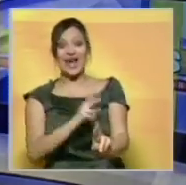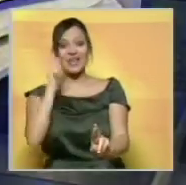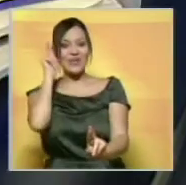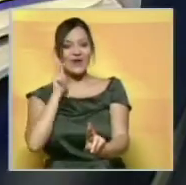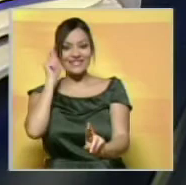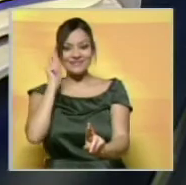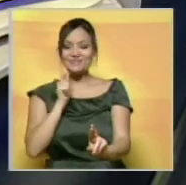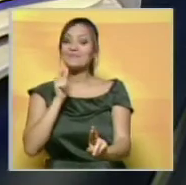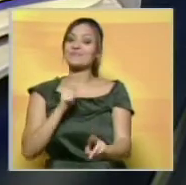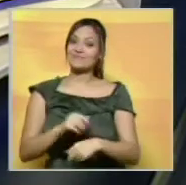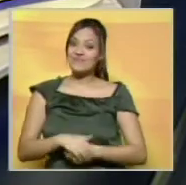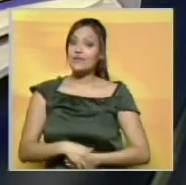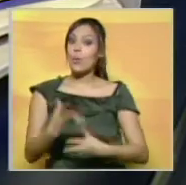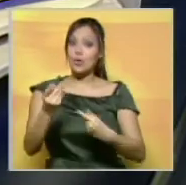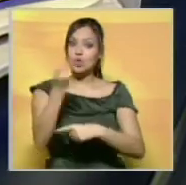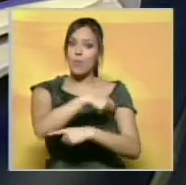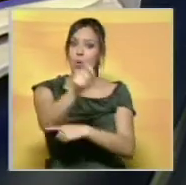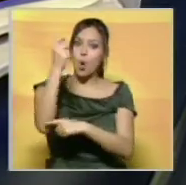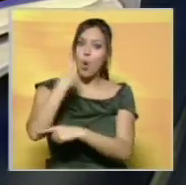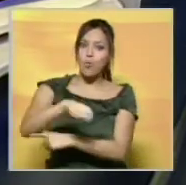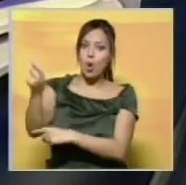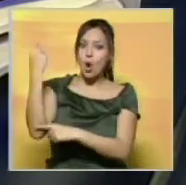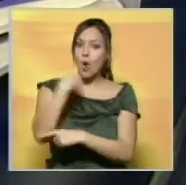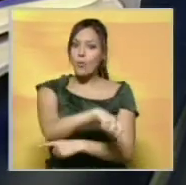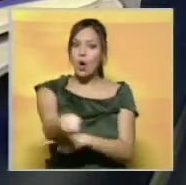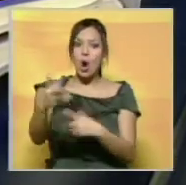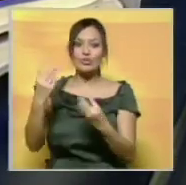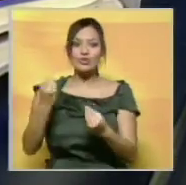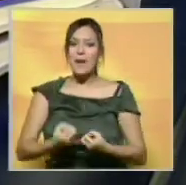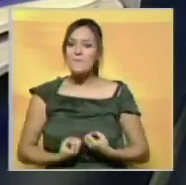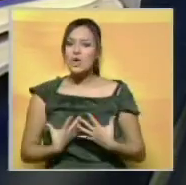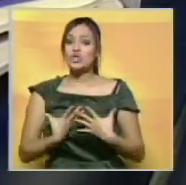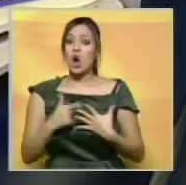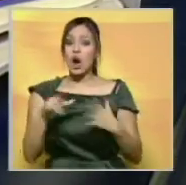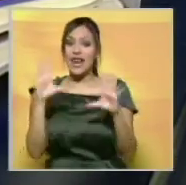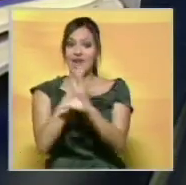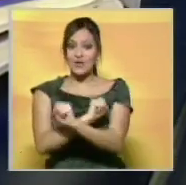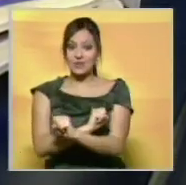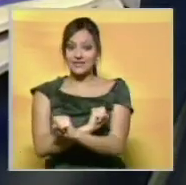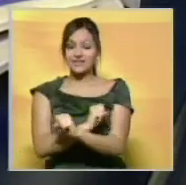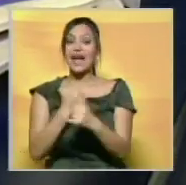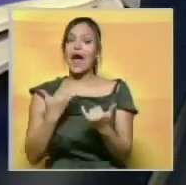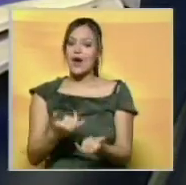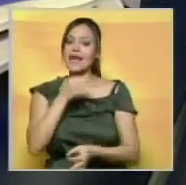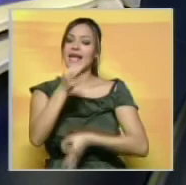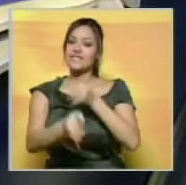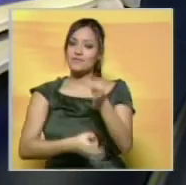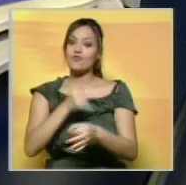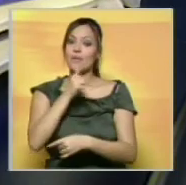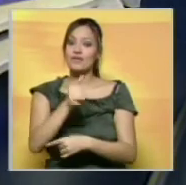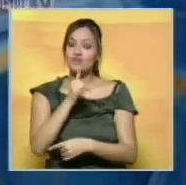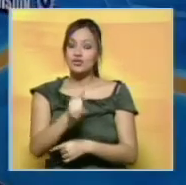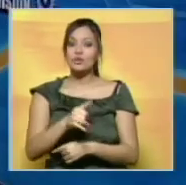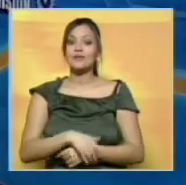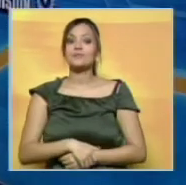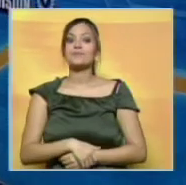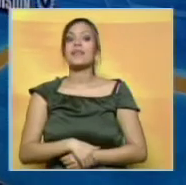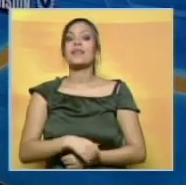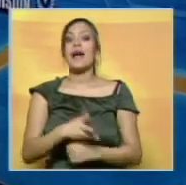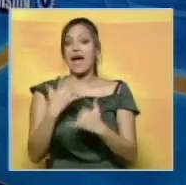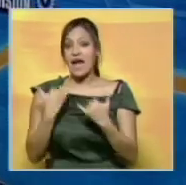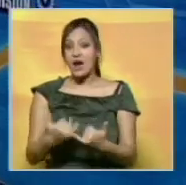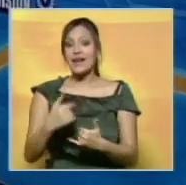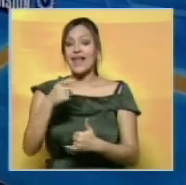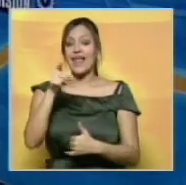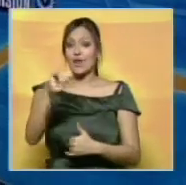ese festival de batazos. Festival de batazos, emoción al máximo esta noche, pero ahora es momento de contarles que Omar Vizquel, amigos,